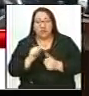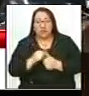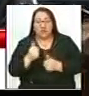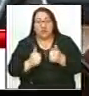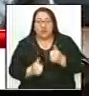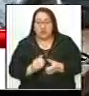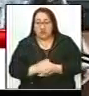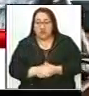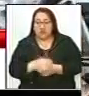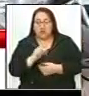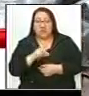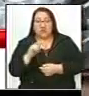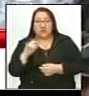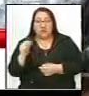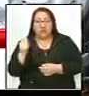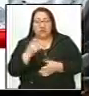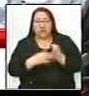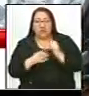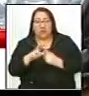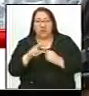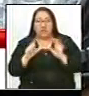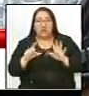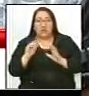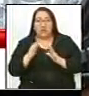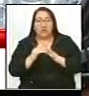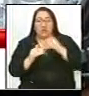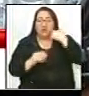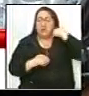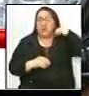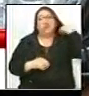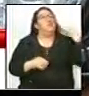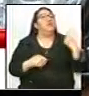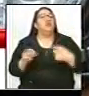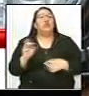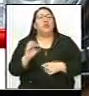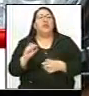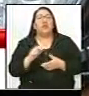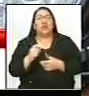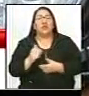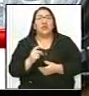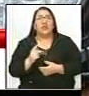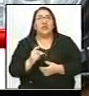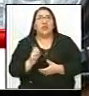cuales JICA financia 37 millones de dólares. Estamos hablando de cerca del